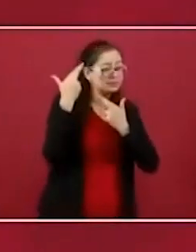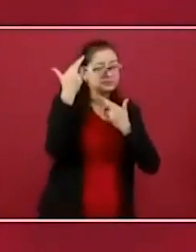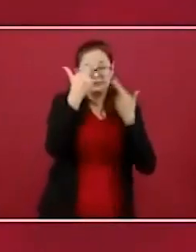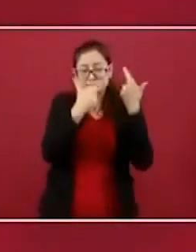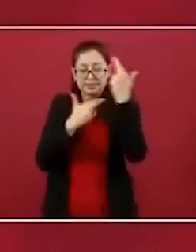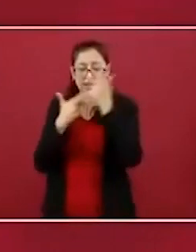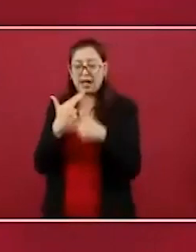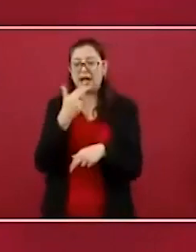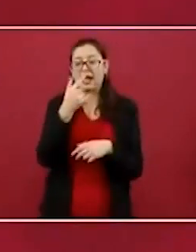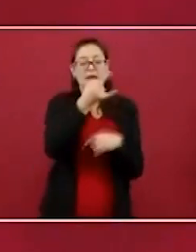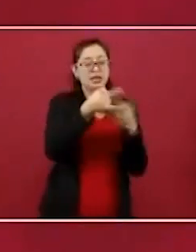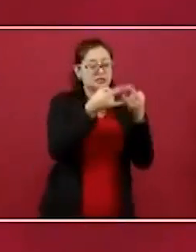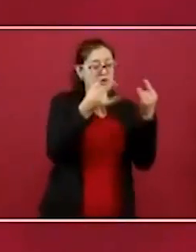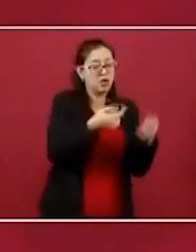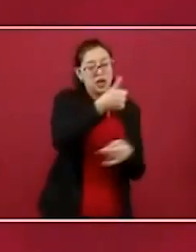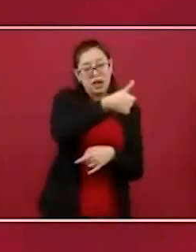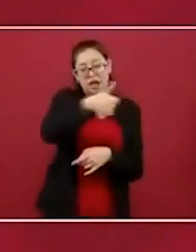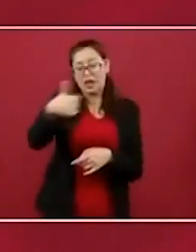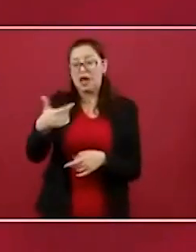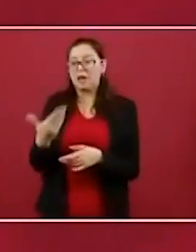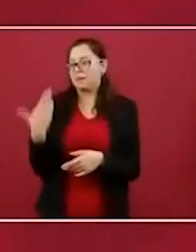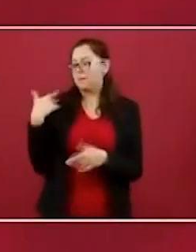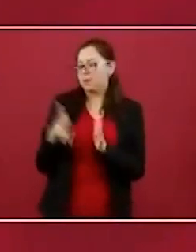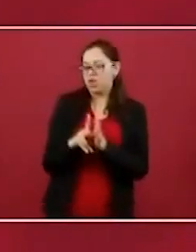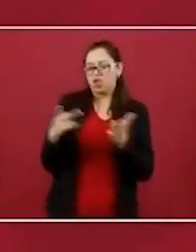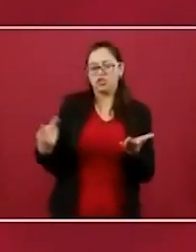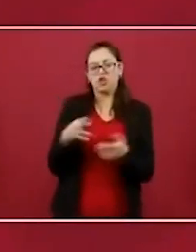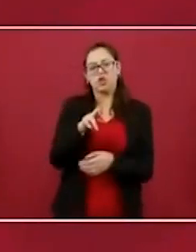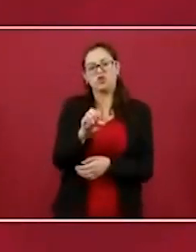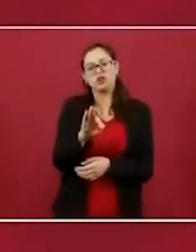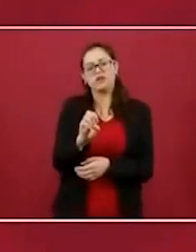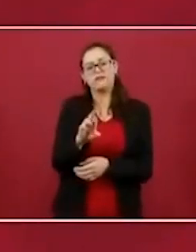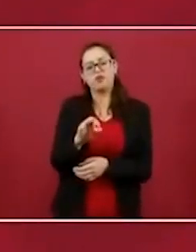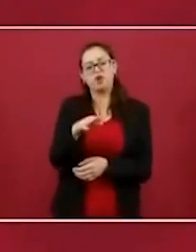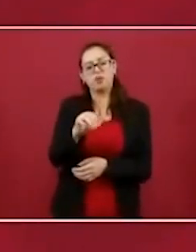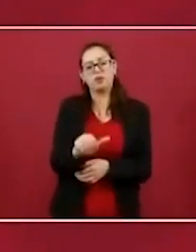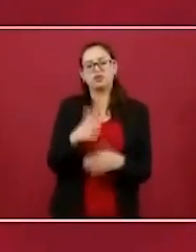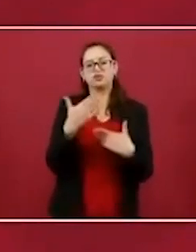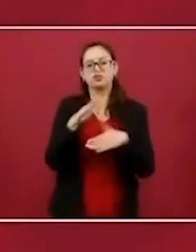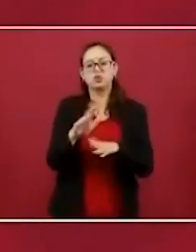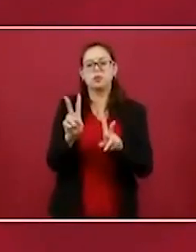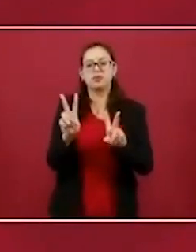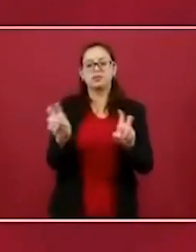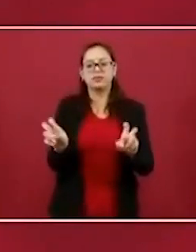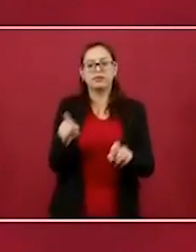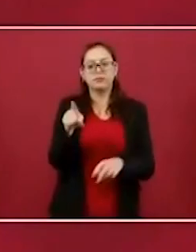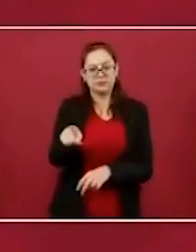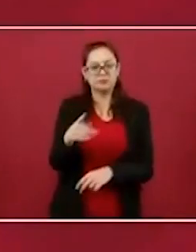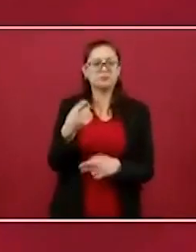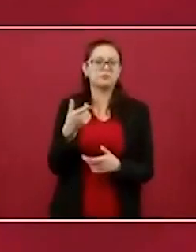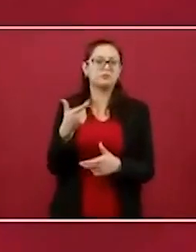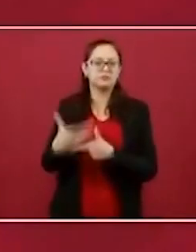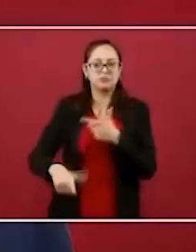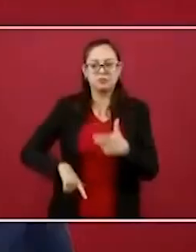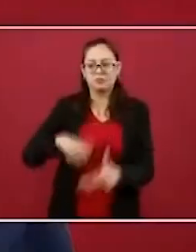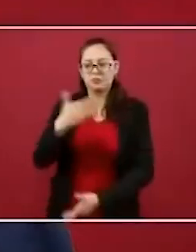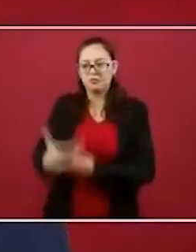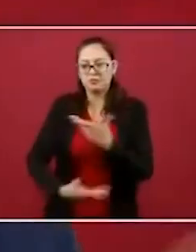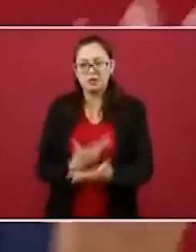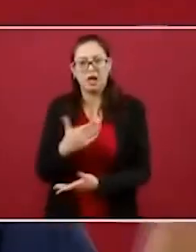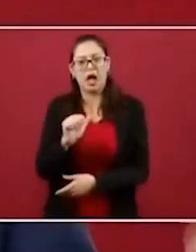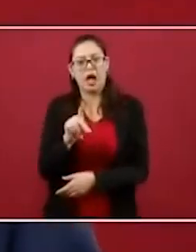esto que salió en el periódico Reforma, del funcionario de aduanas, se